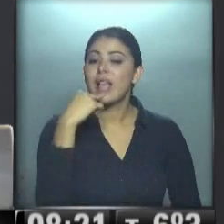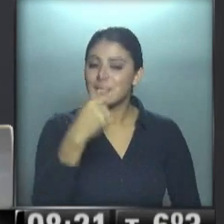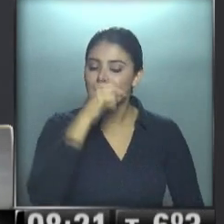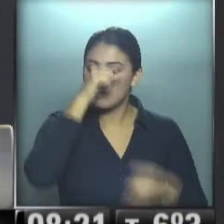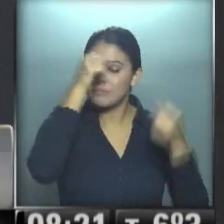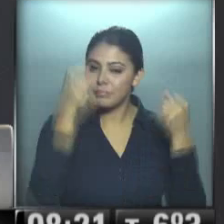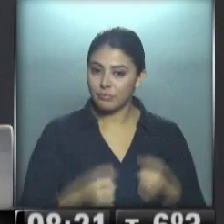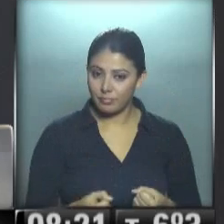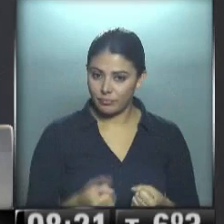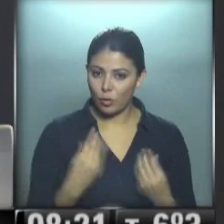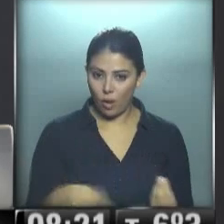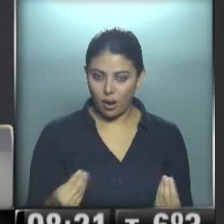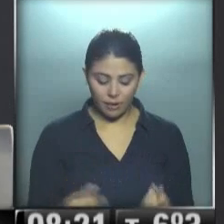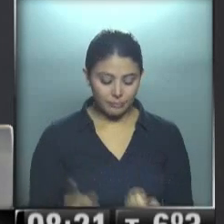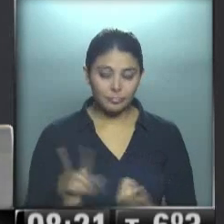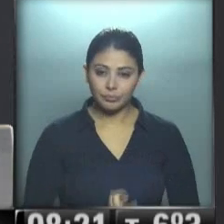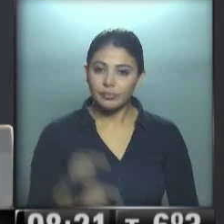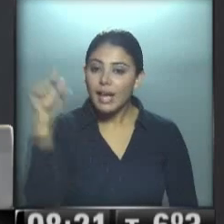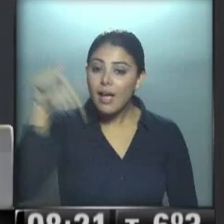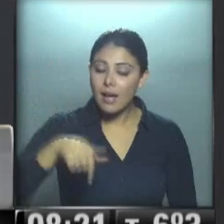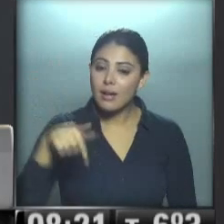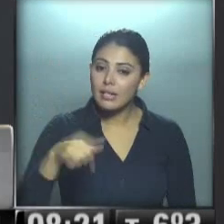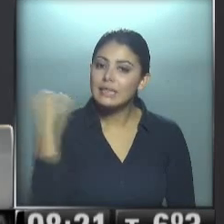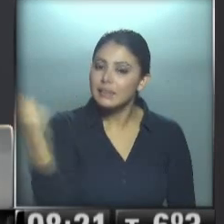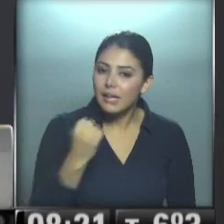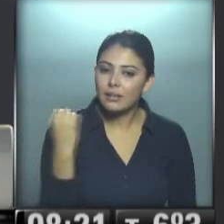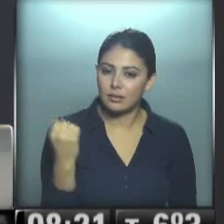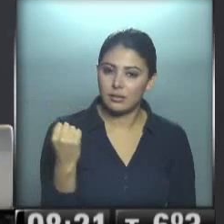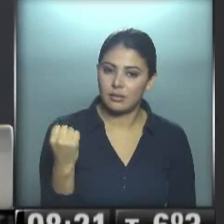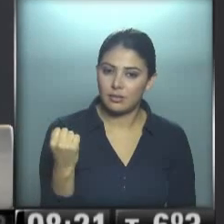enfático es lo siguiente aquí se pretende